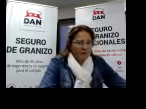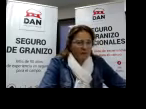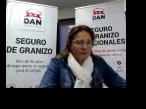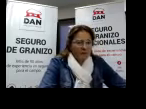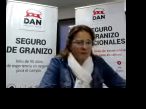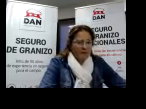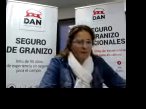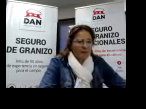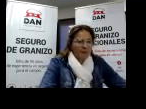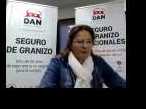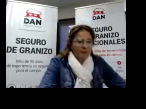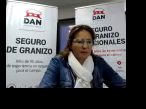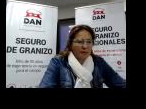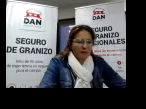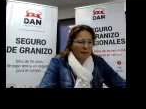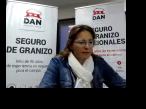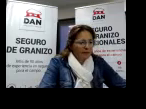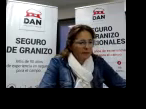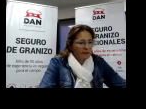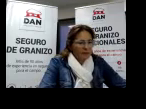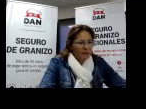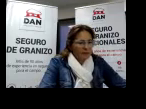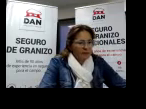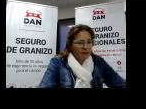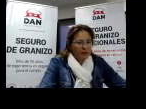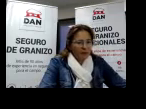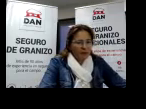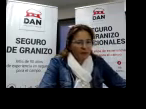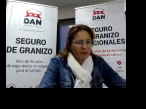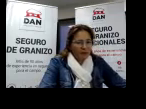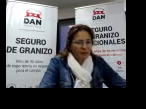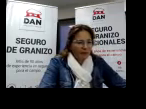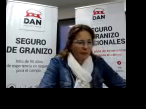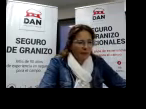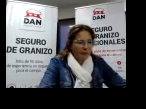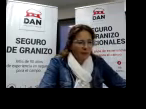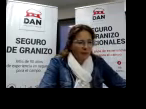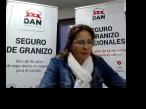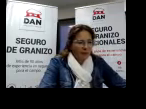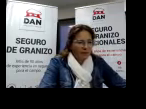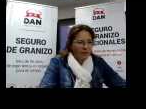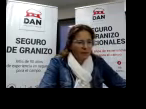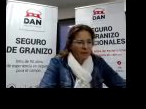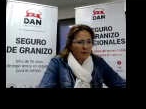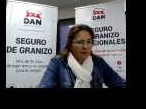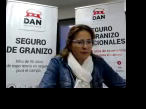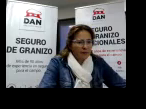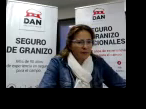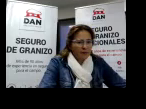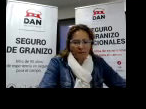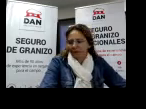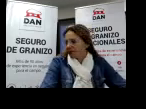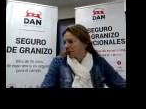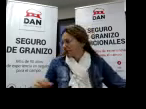hay cambios o si se viene afianzando ese pronóstico, la mayoría mantiene esa perspectiva y en algunos